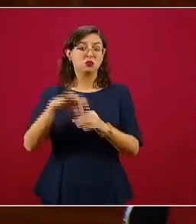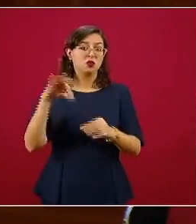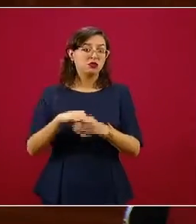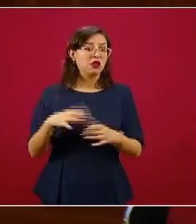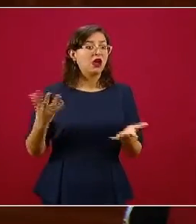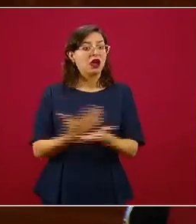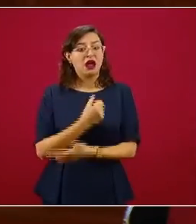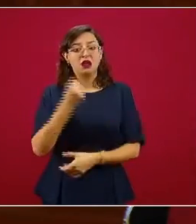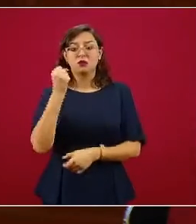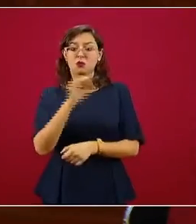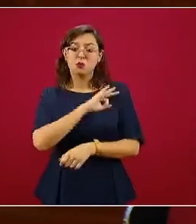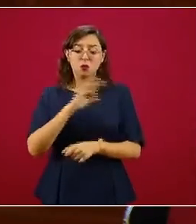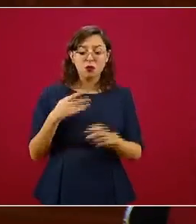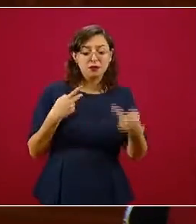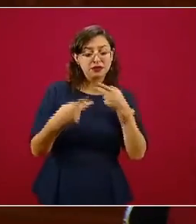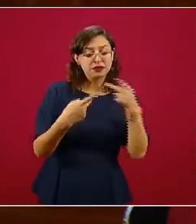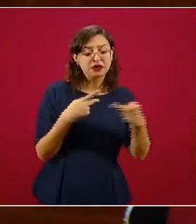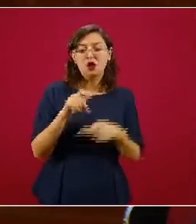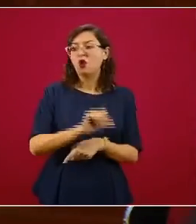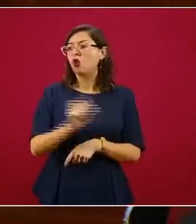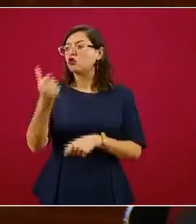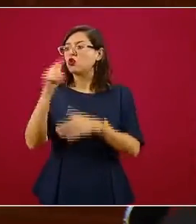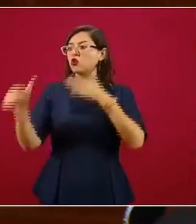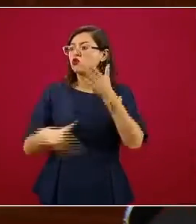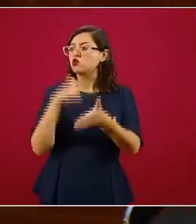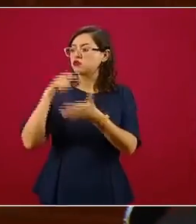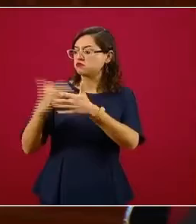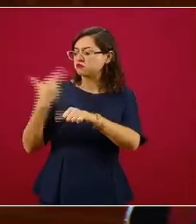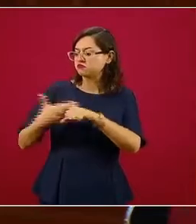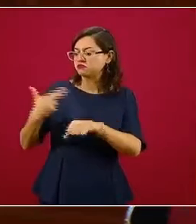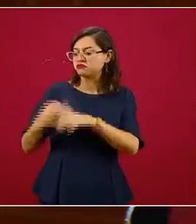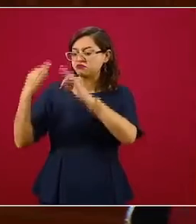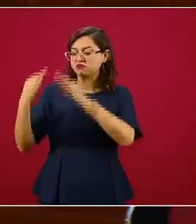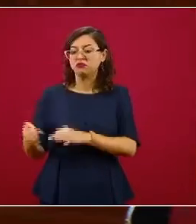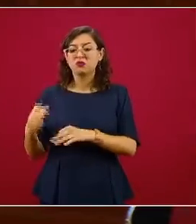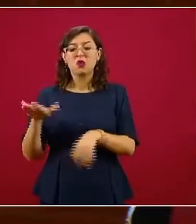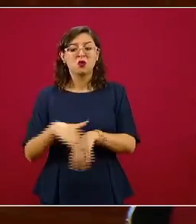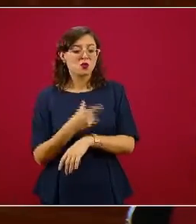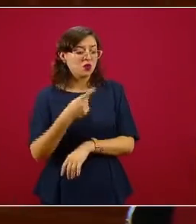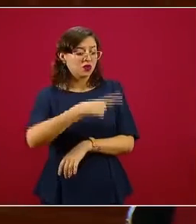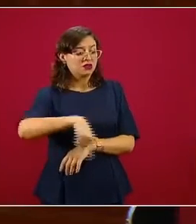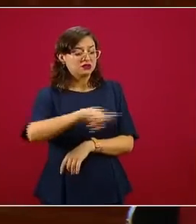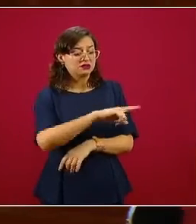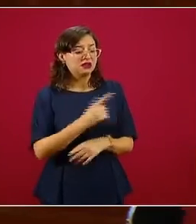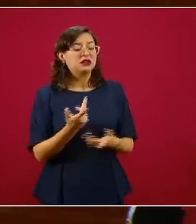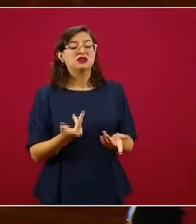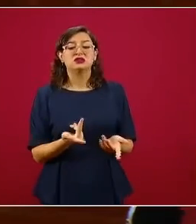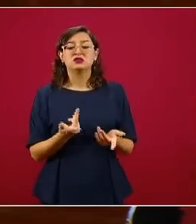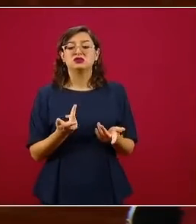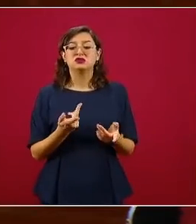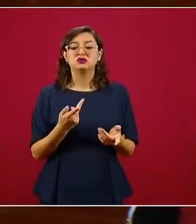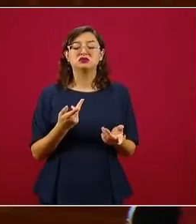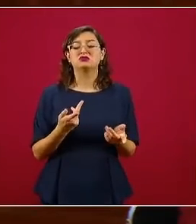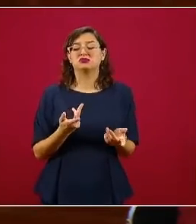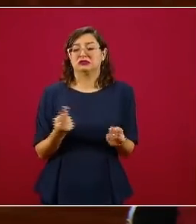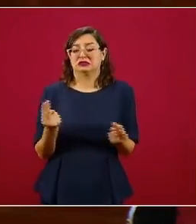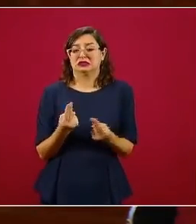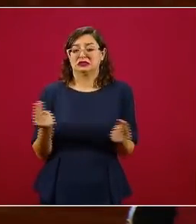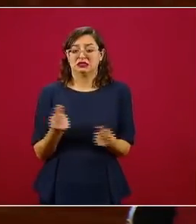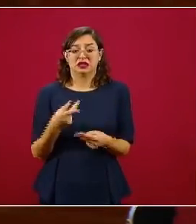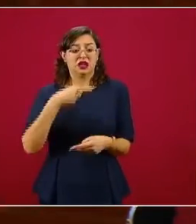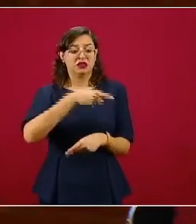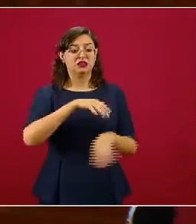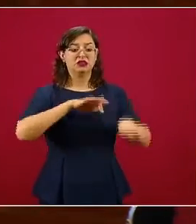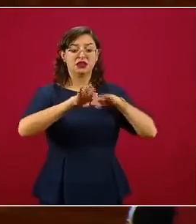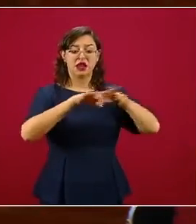regularizar algunos predios para estas personas. Son gente que trabaja para los grandes empresarios del